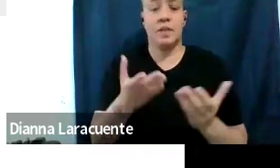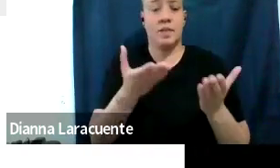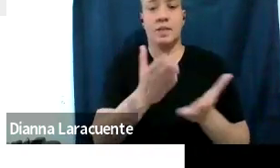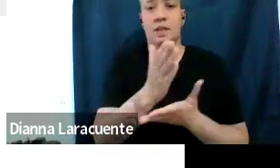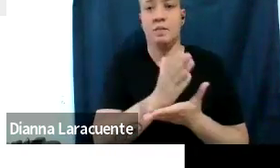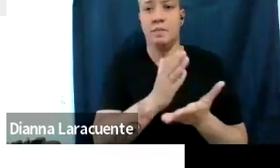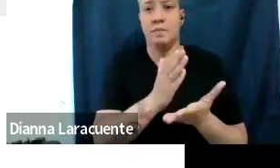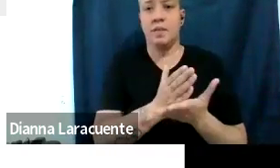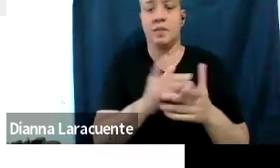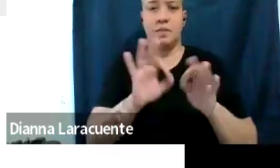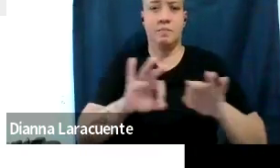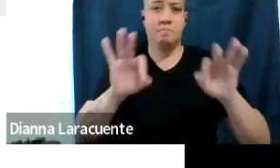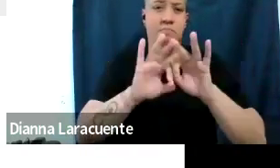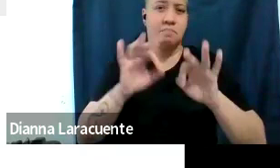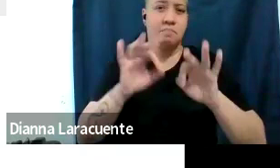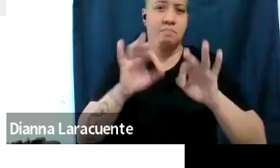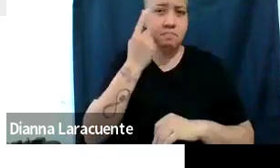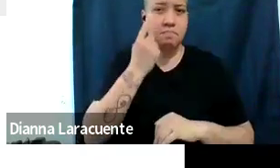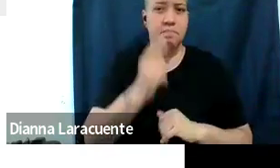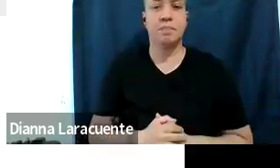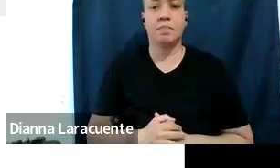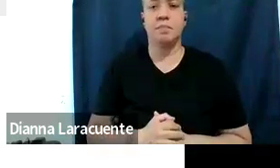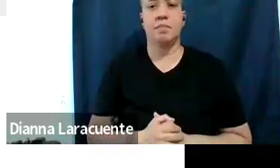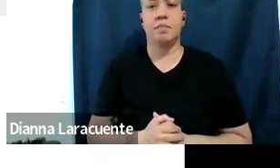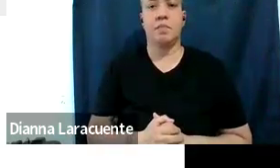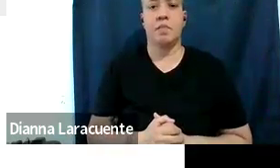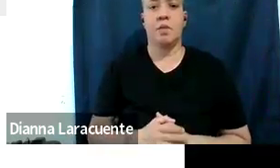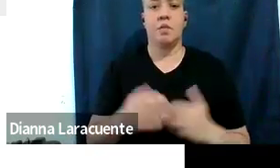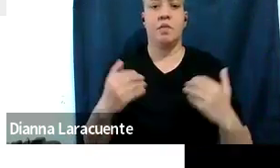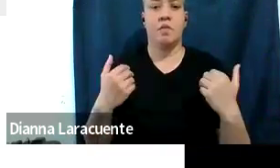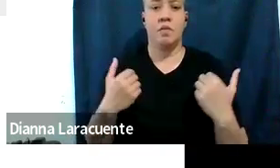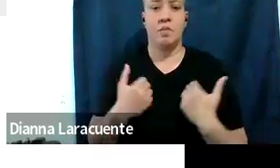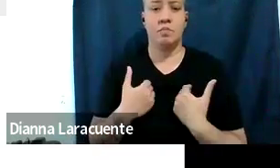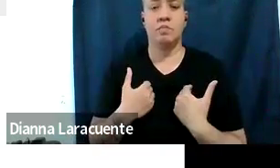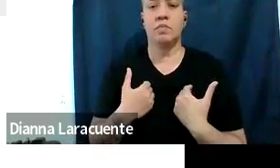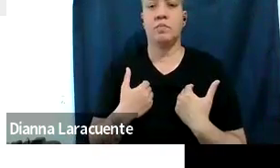que me parece importante. De no haberse obtenido